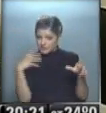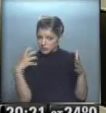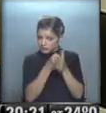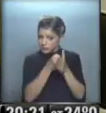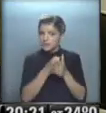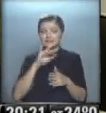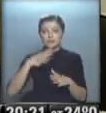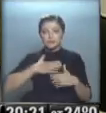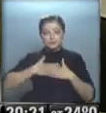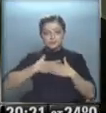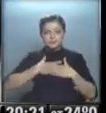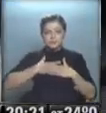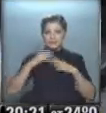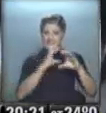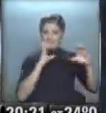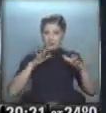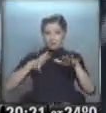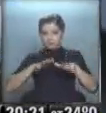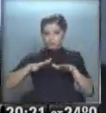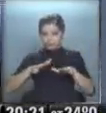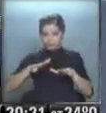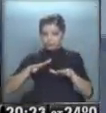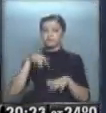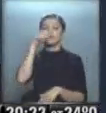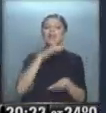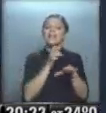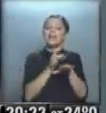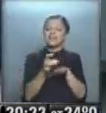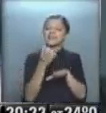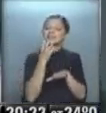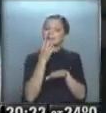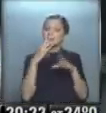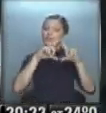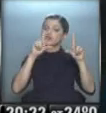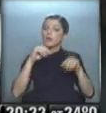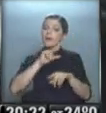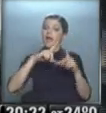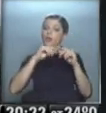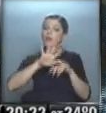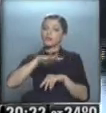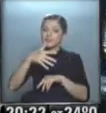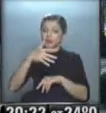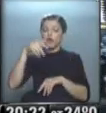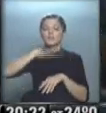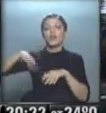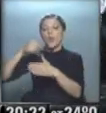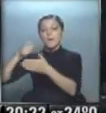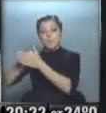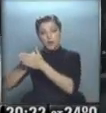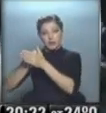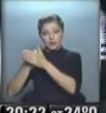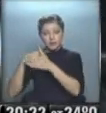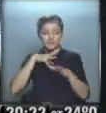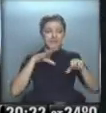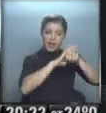el impacto, fue que vibró casi todo el tren. El tren de la línea Sarmiento Chapa 05, proveniente del partido bonaerense de Moreno, chocó